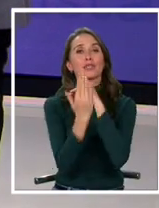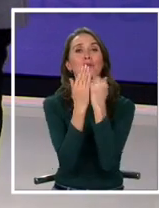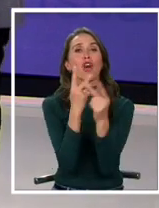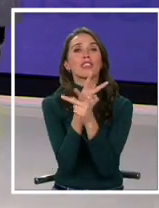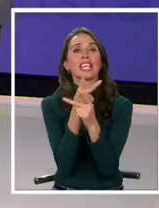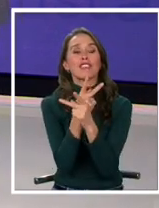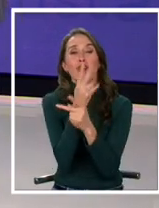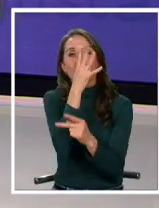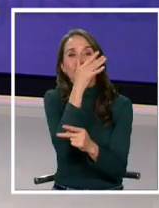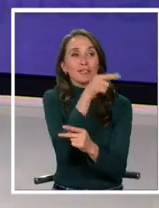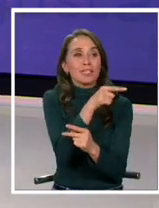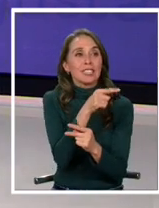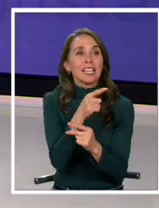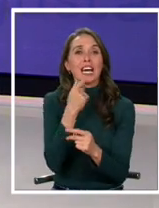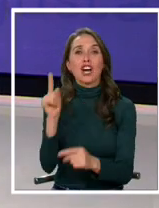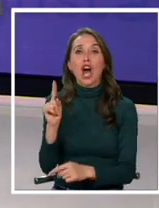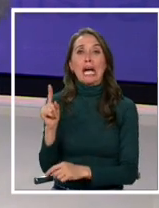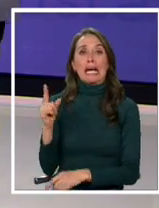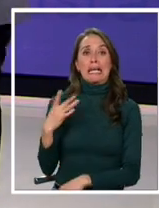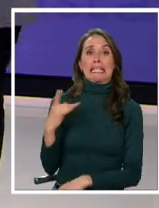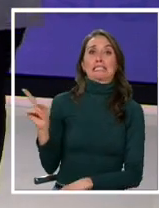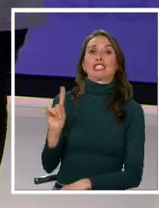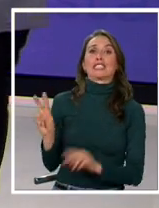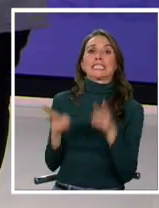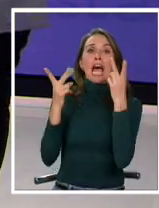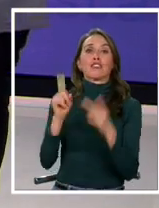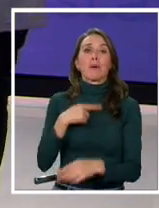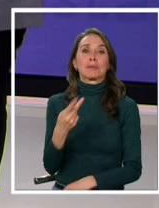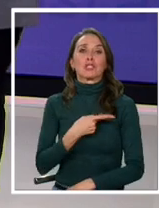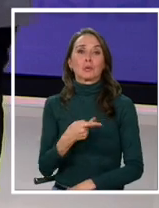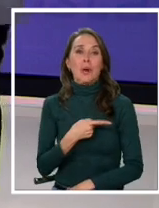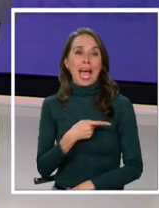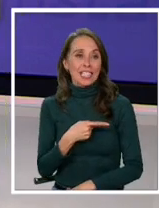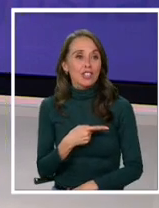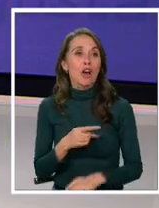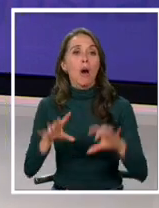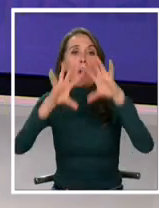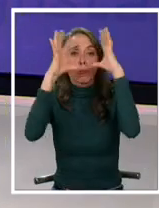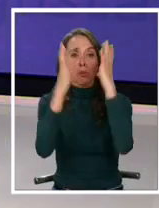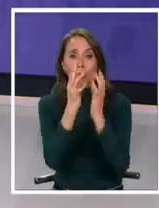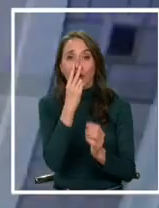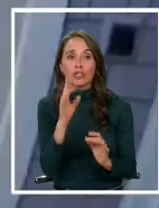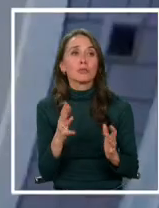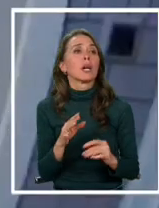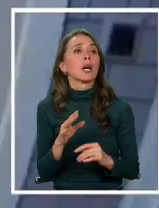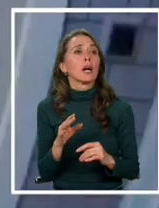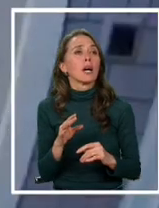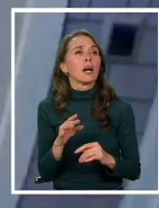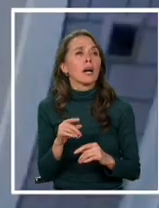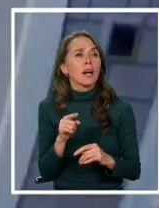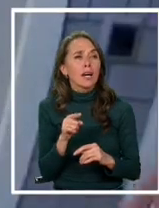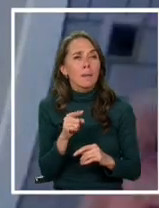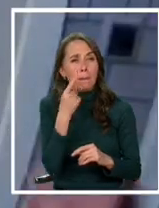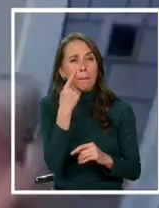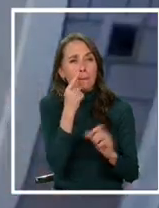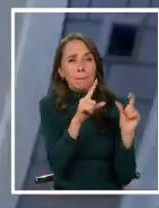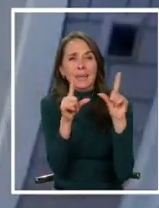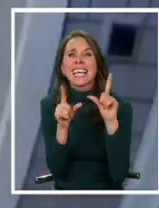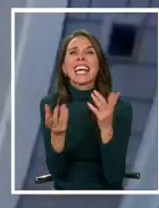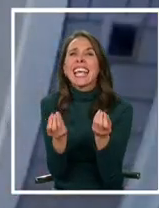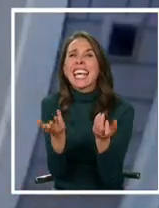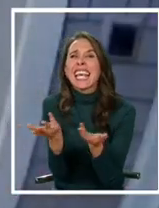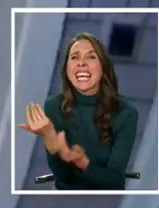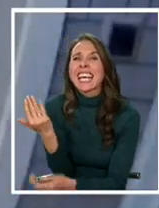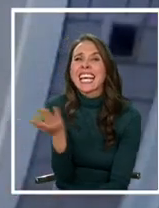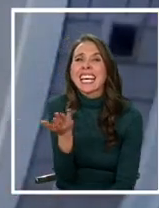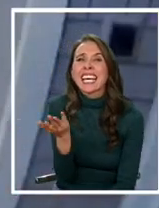tiktok no lo hiciéramos como suegra imagínate y sorprende al mundo entero e quiero sorprenderte con algo Mira mira esto esto